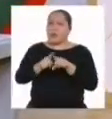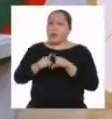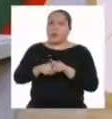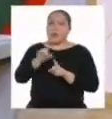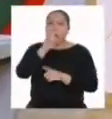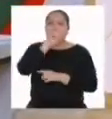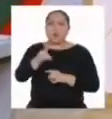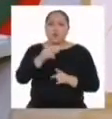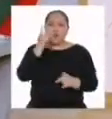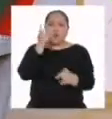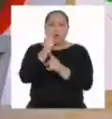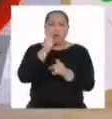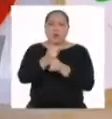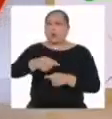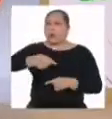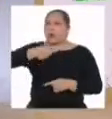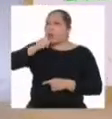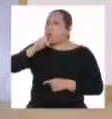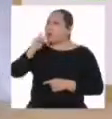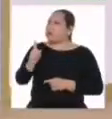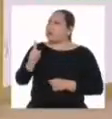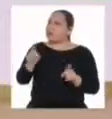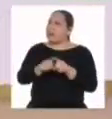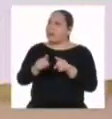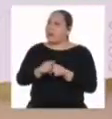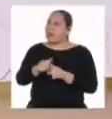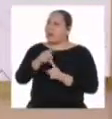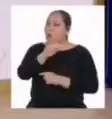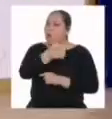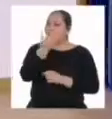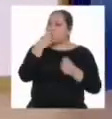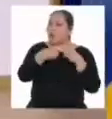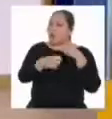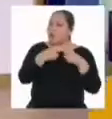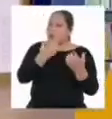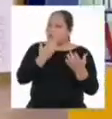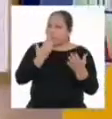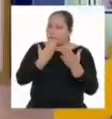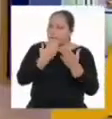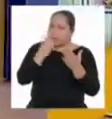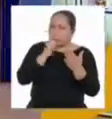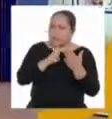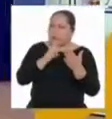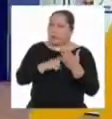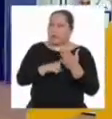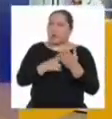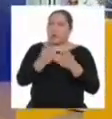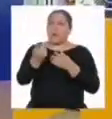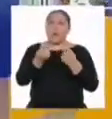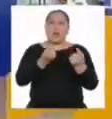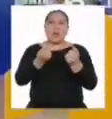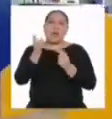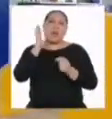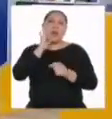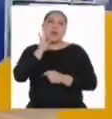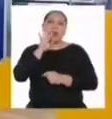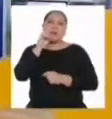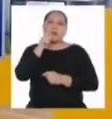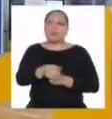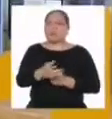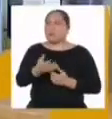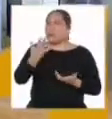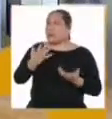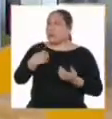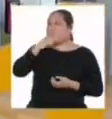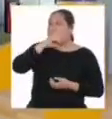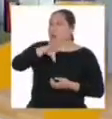uso adecuado del agua, también una situación bien cercana es del manejo de nuestra basura. Podemos